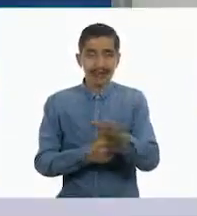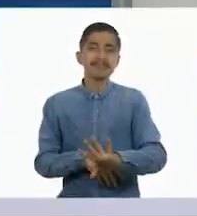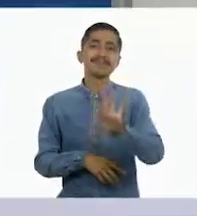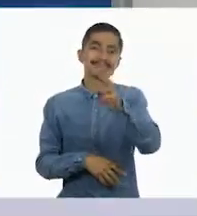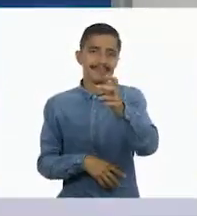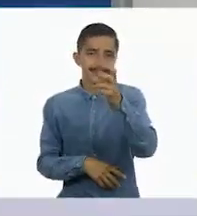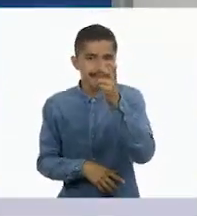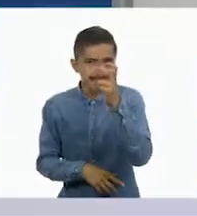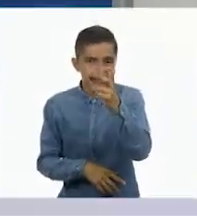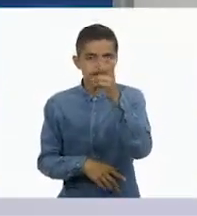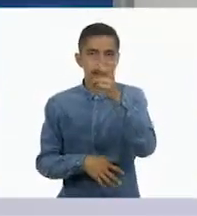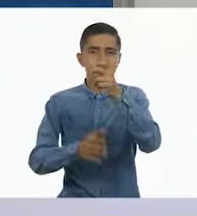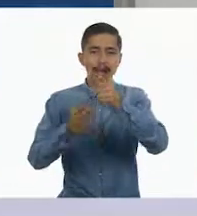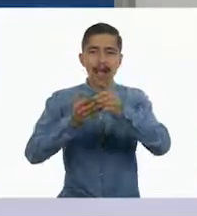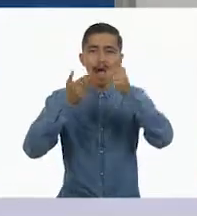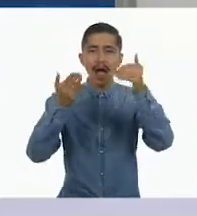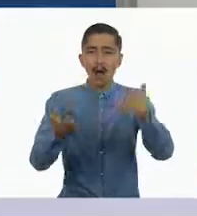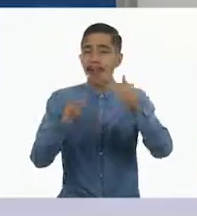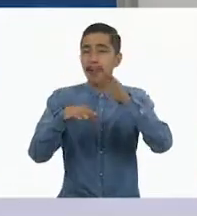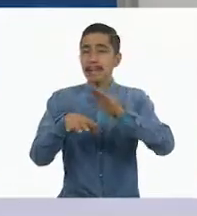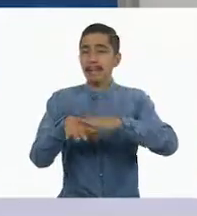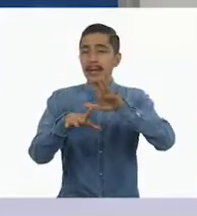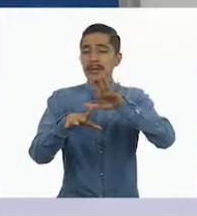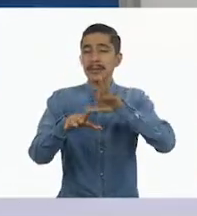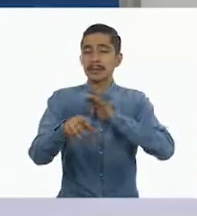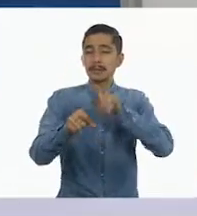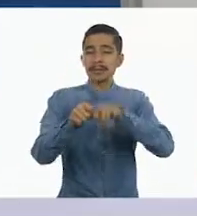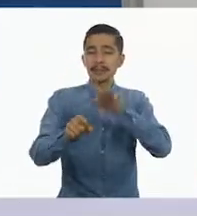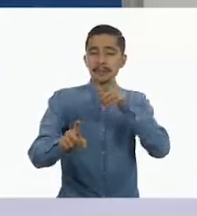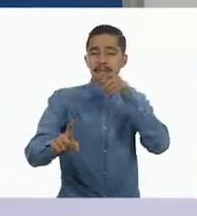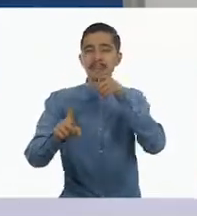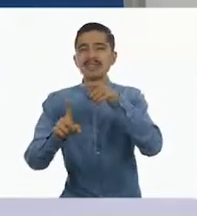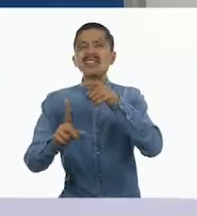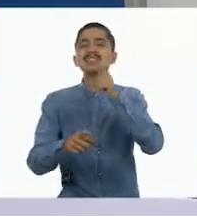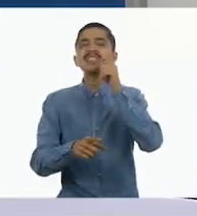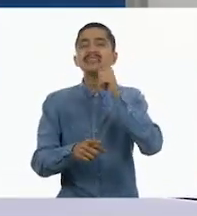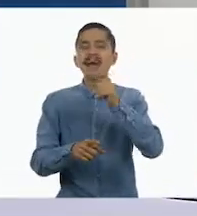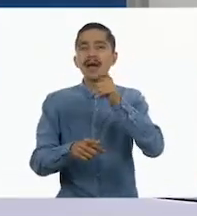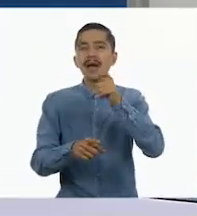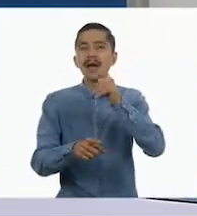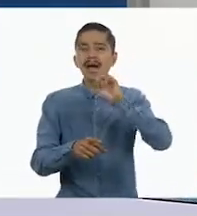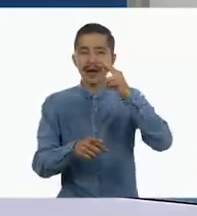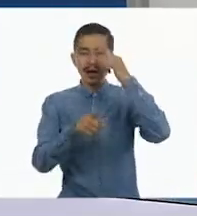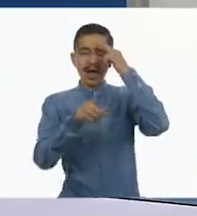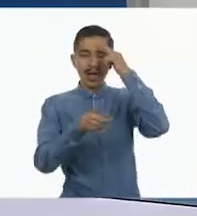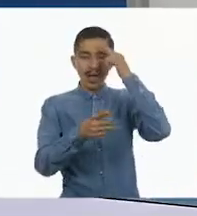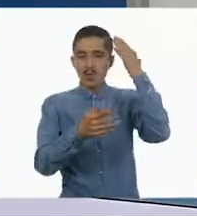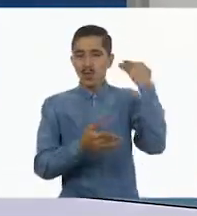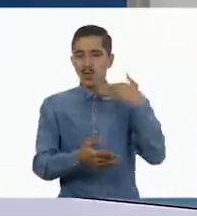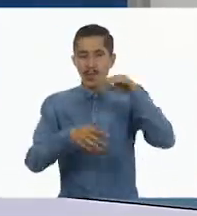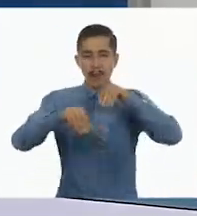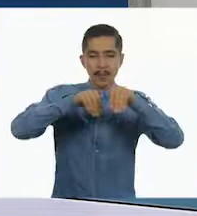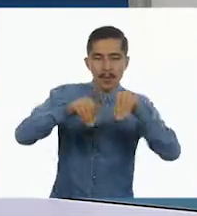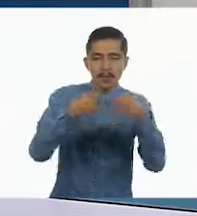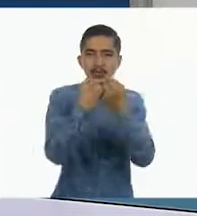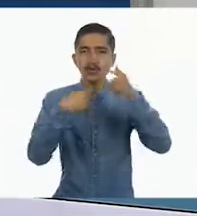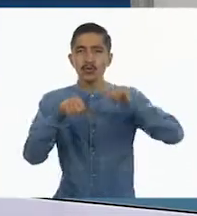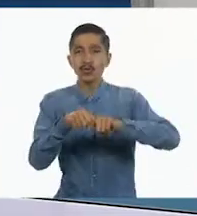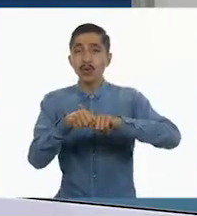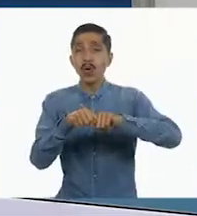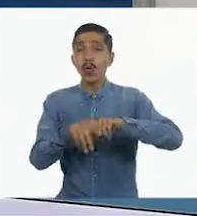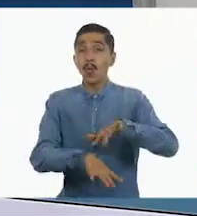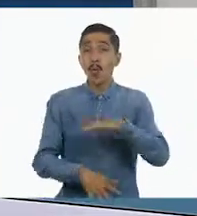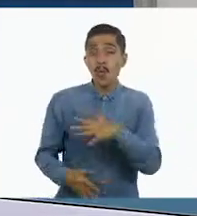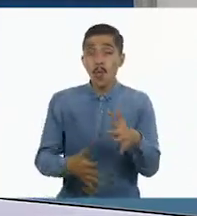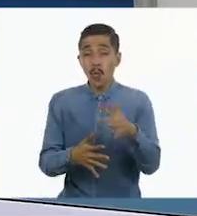Vamos a dar una orientación muy particular a la clase de hoy para recordar el impacto que tuvo el movimiento social de hace más de un